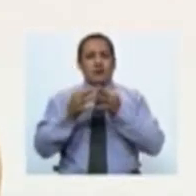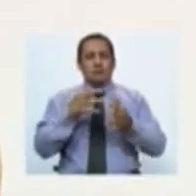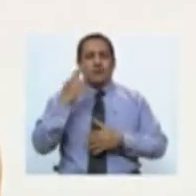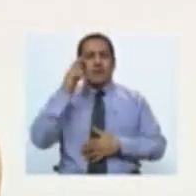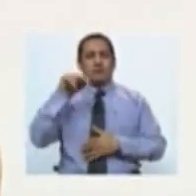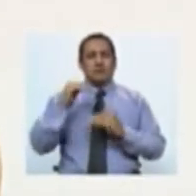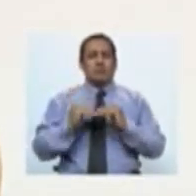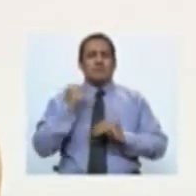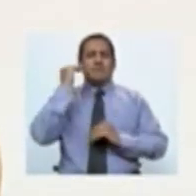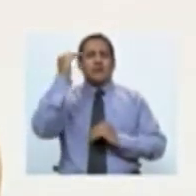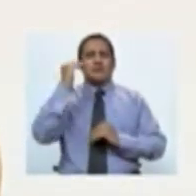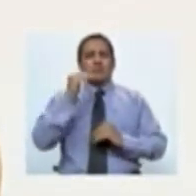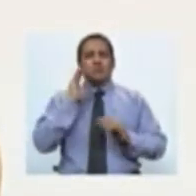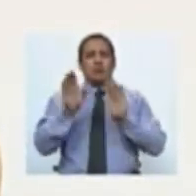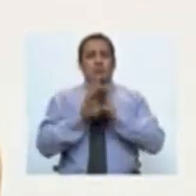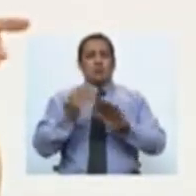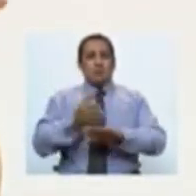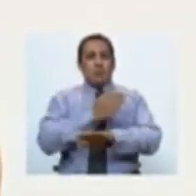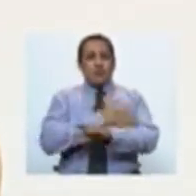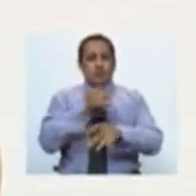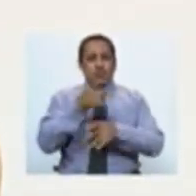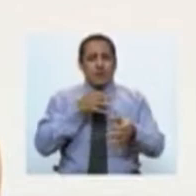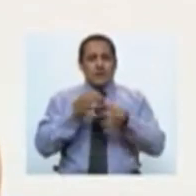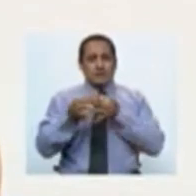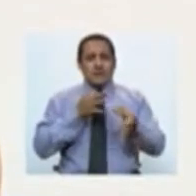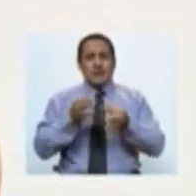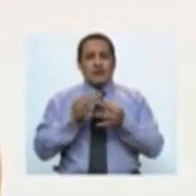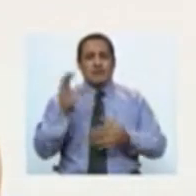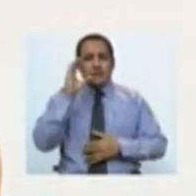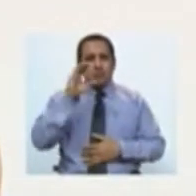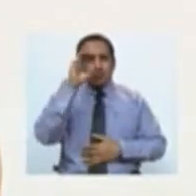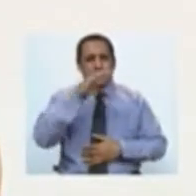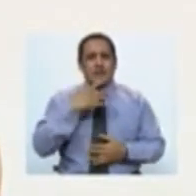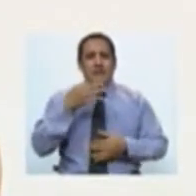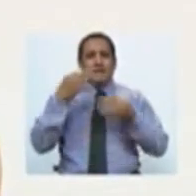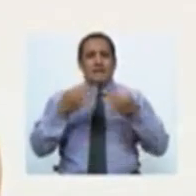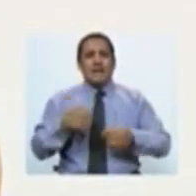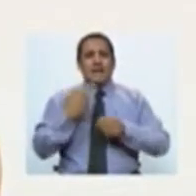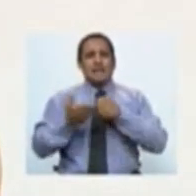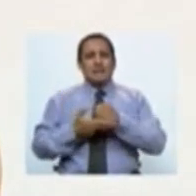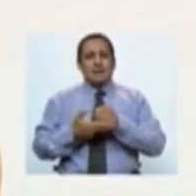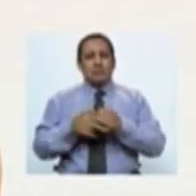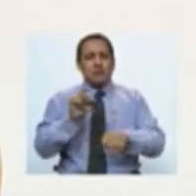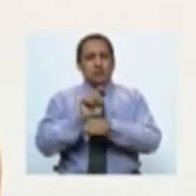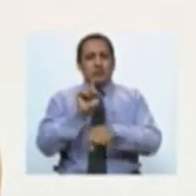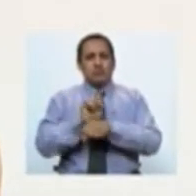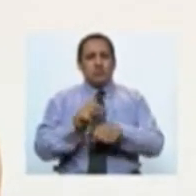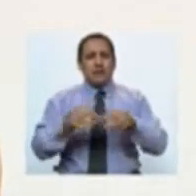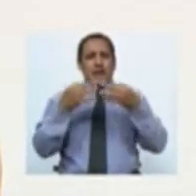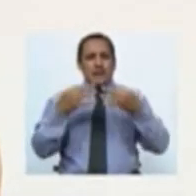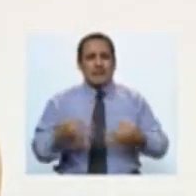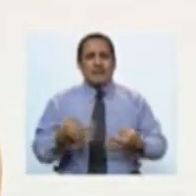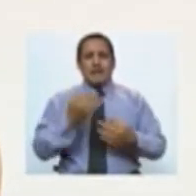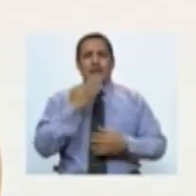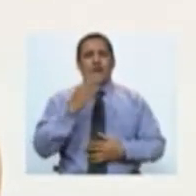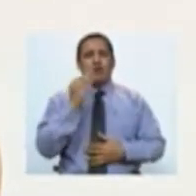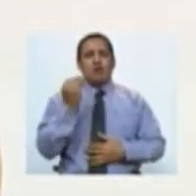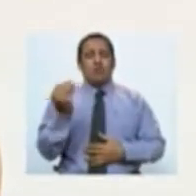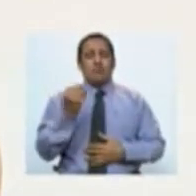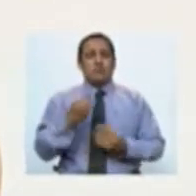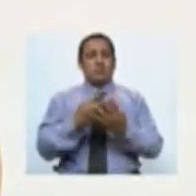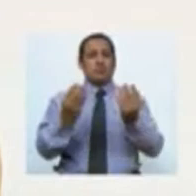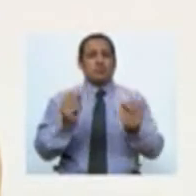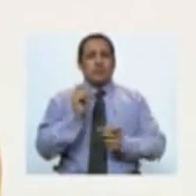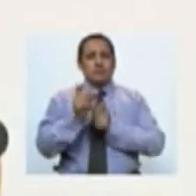hay una razón superior, porque como tú dijiste en la introducción, lo que se busca es garantizar una educación de calidad a nuestros chicos. Y